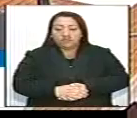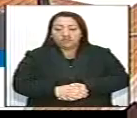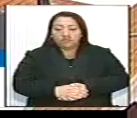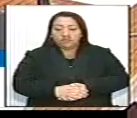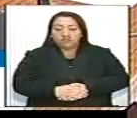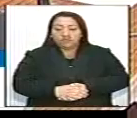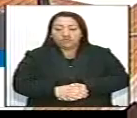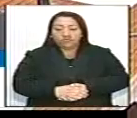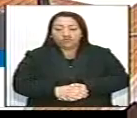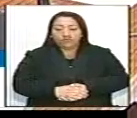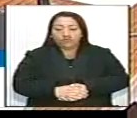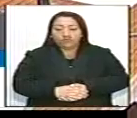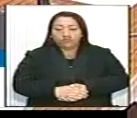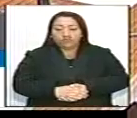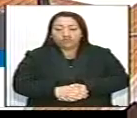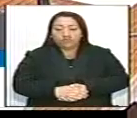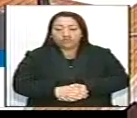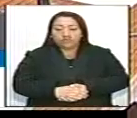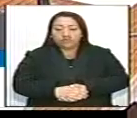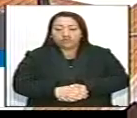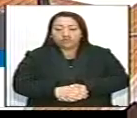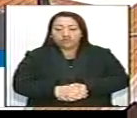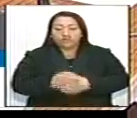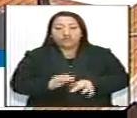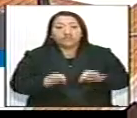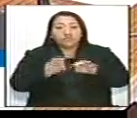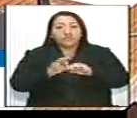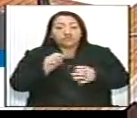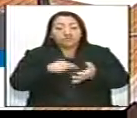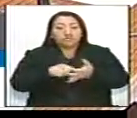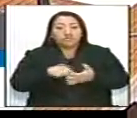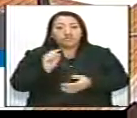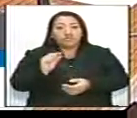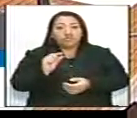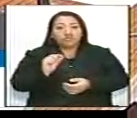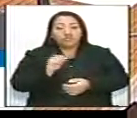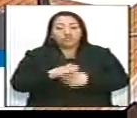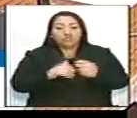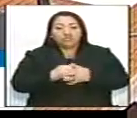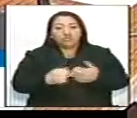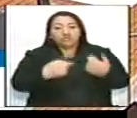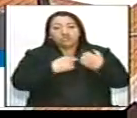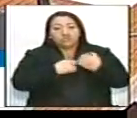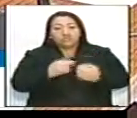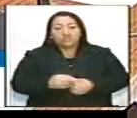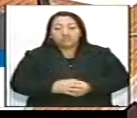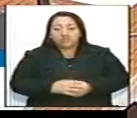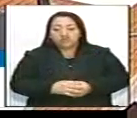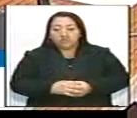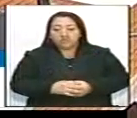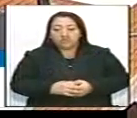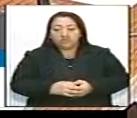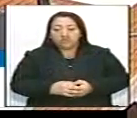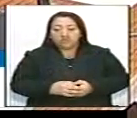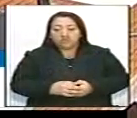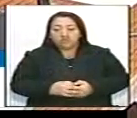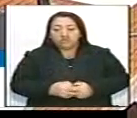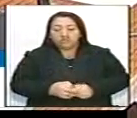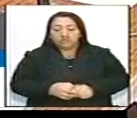clave, porque aquí está definida un poco el rol que cada